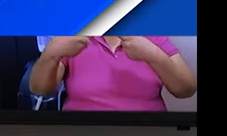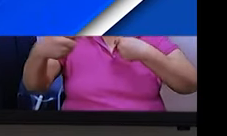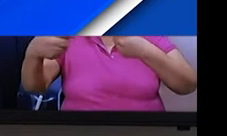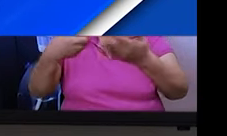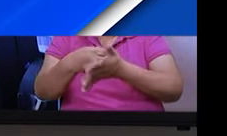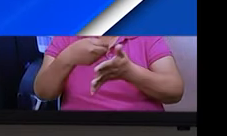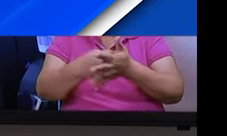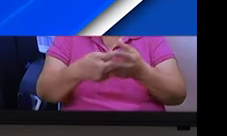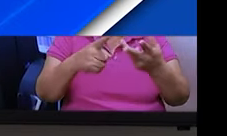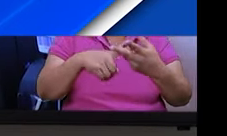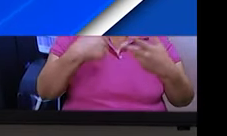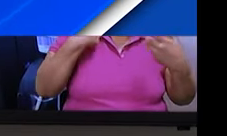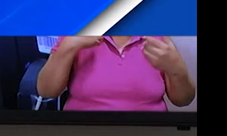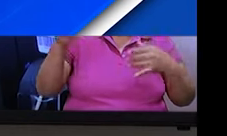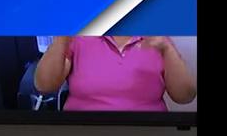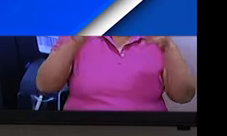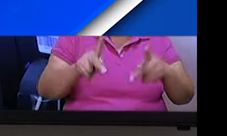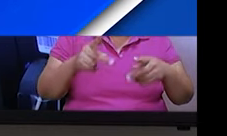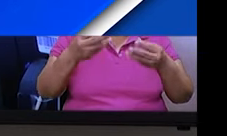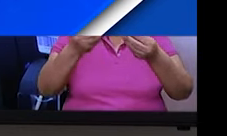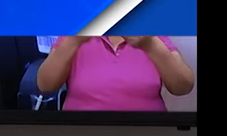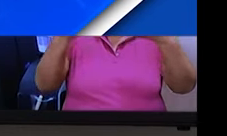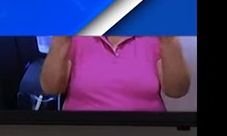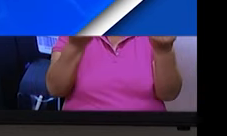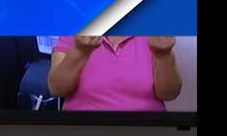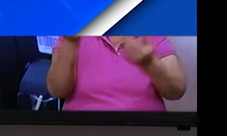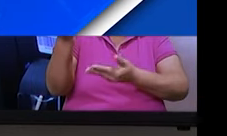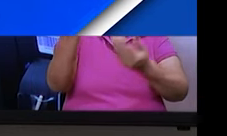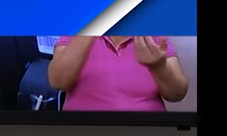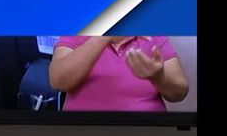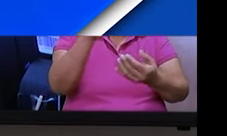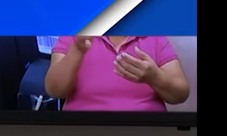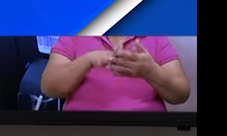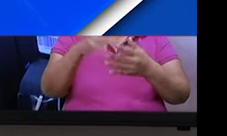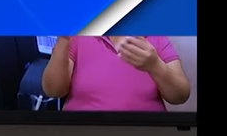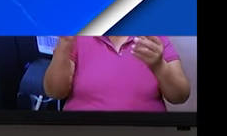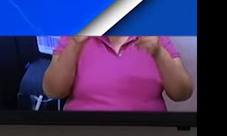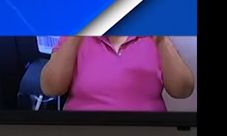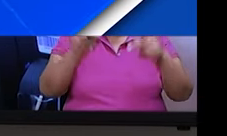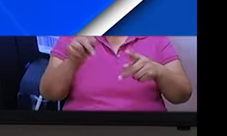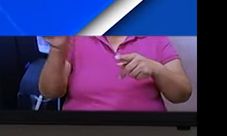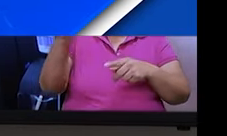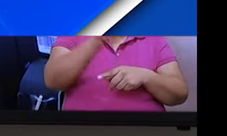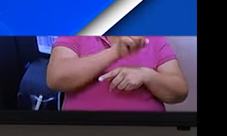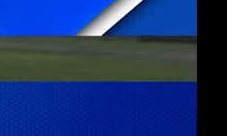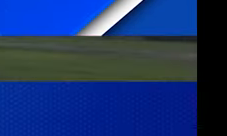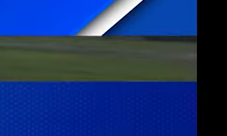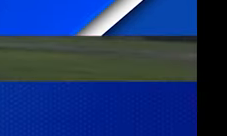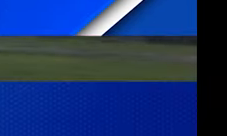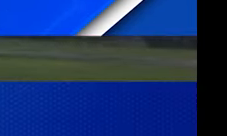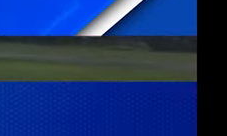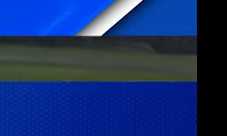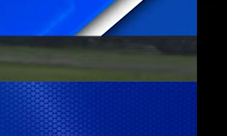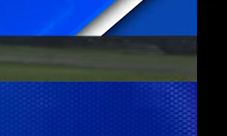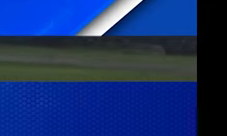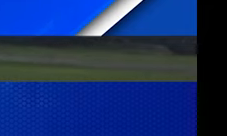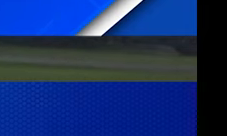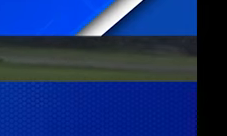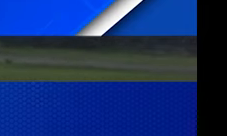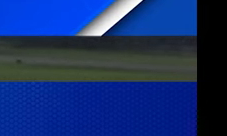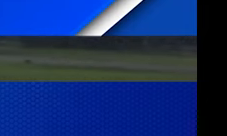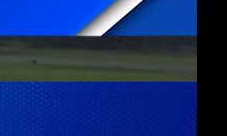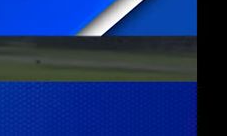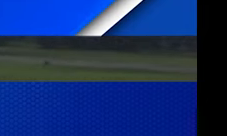mercancías, movilización de grandes capitales y el flujo constante de turistas. De igual manera, el